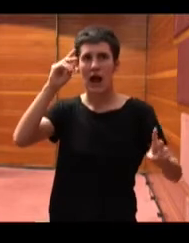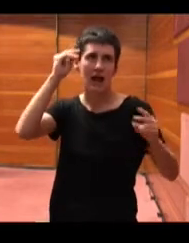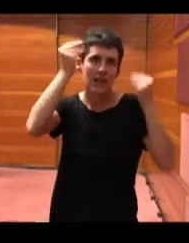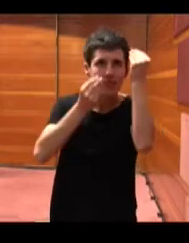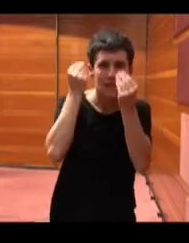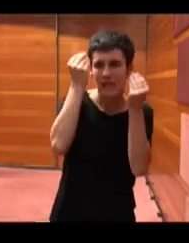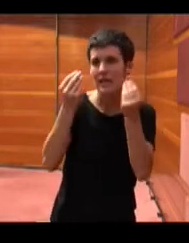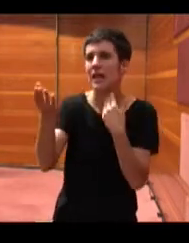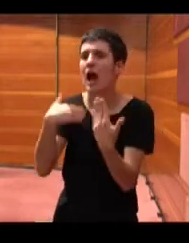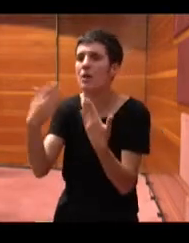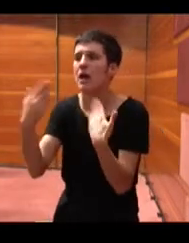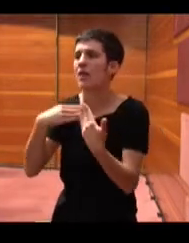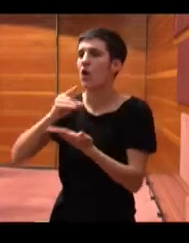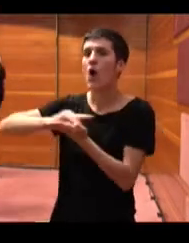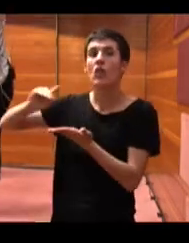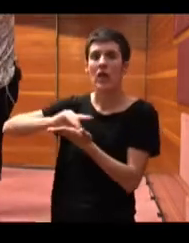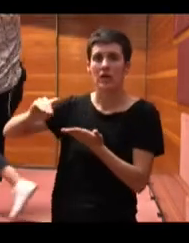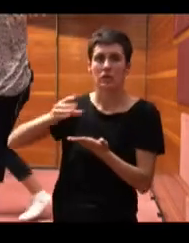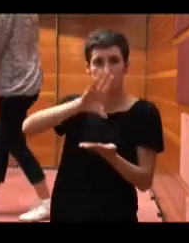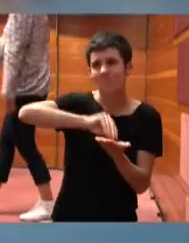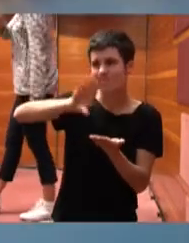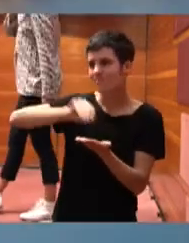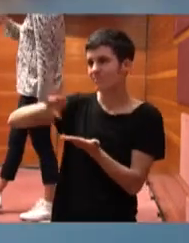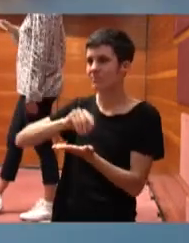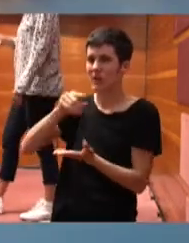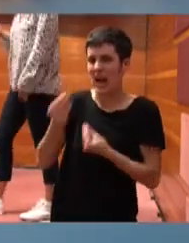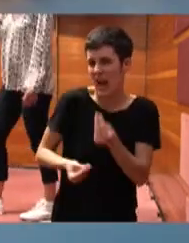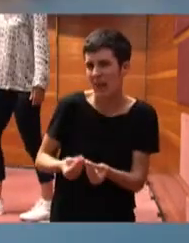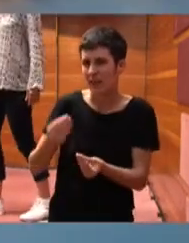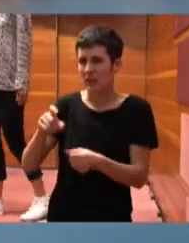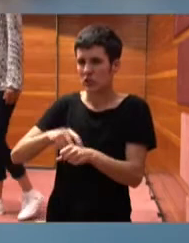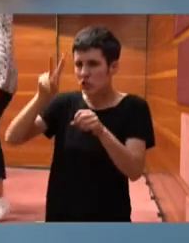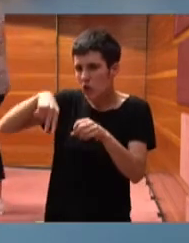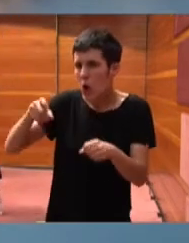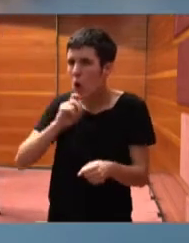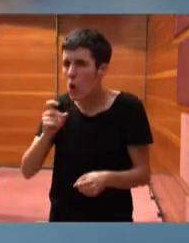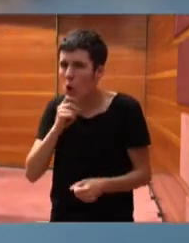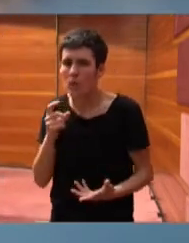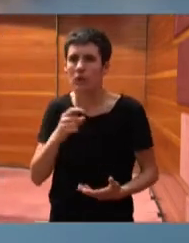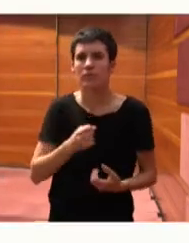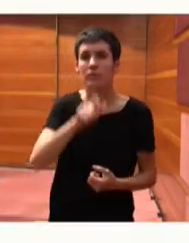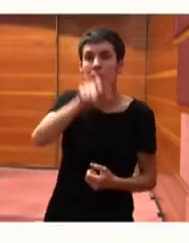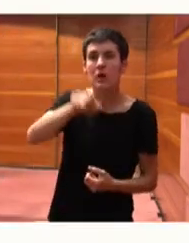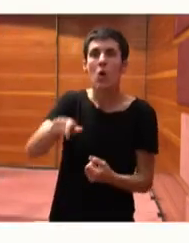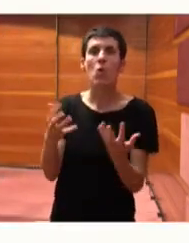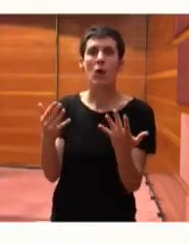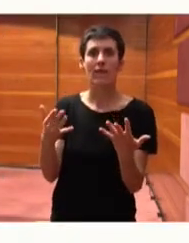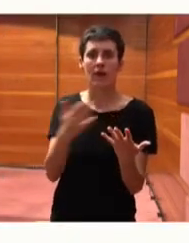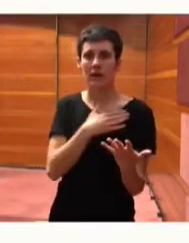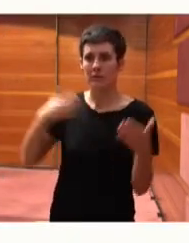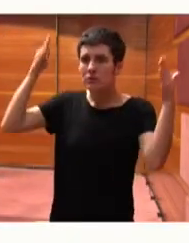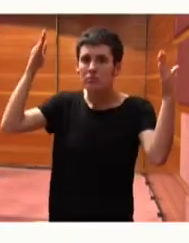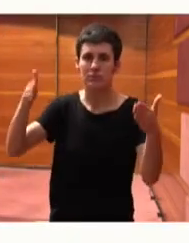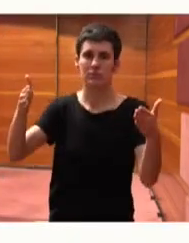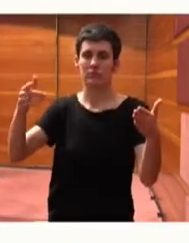bien con los datos. Tenemos que saber qué oyen, qué piensan y sienten, qué ven, qué dicen y hacen, cómo son. El alcance, a cuántos queremos alcanzar. Esto es muy